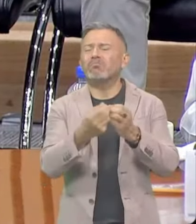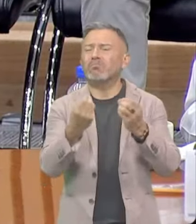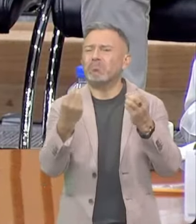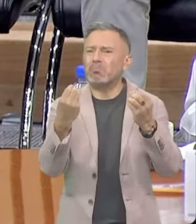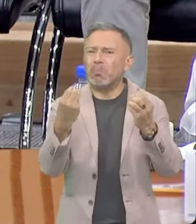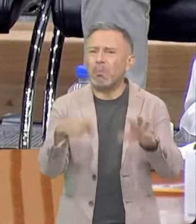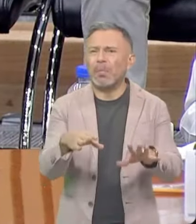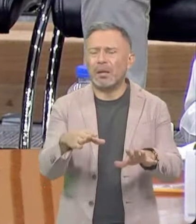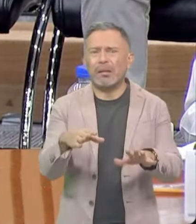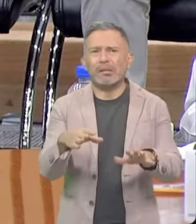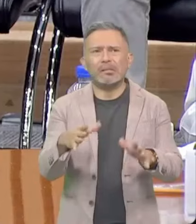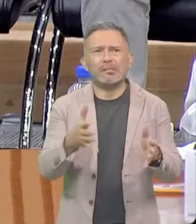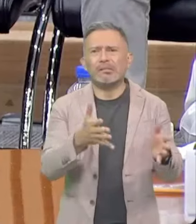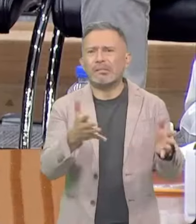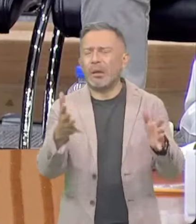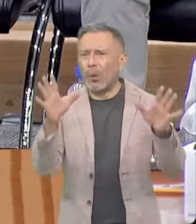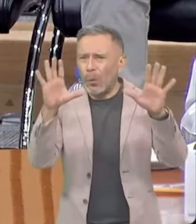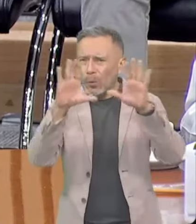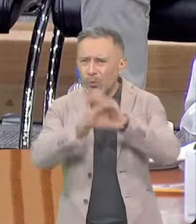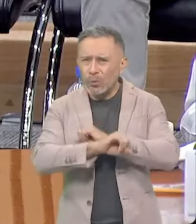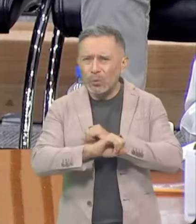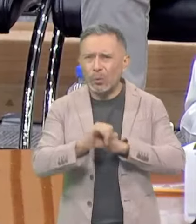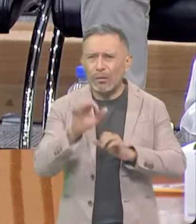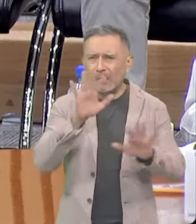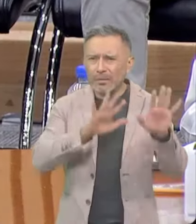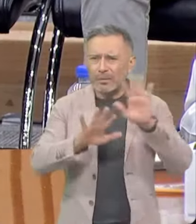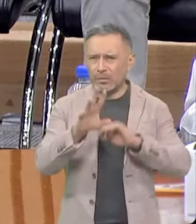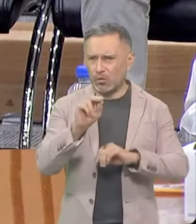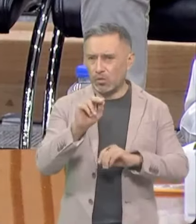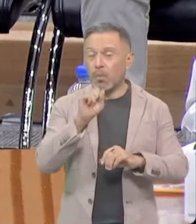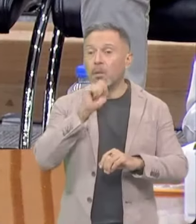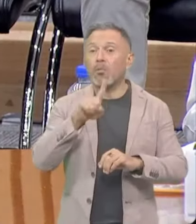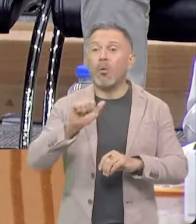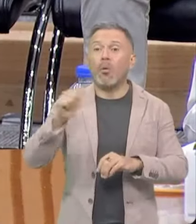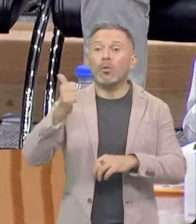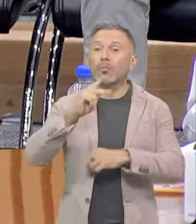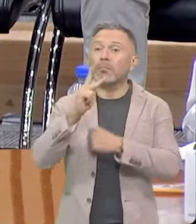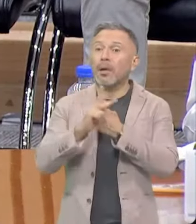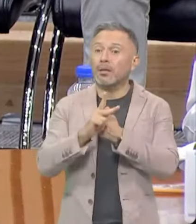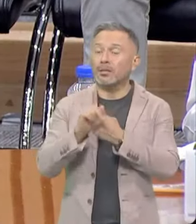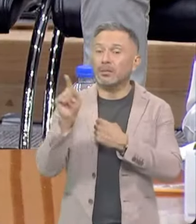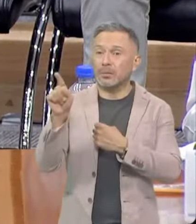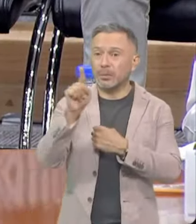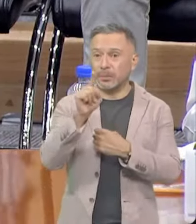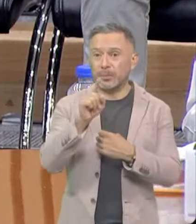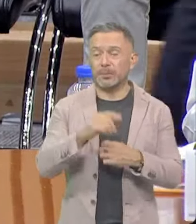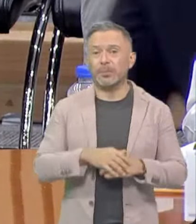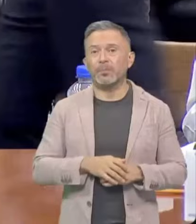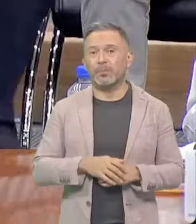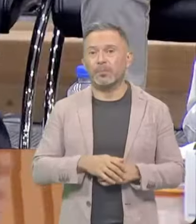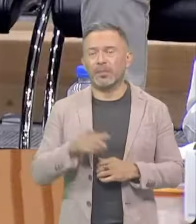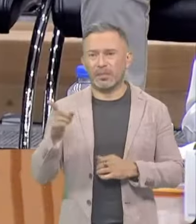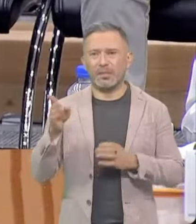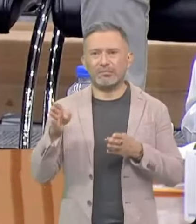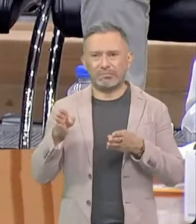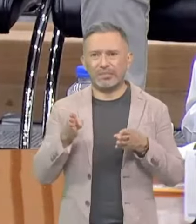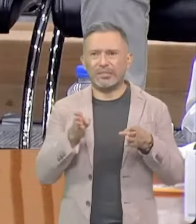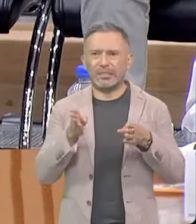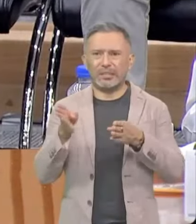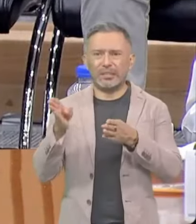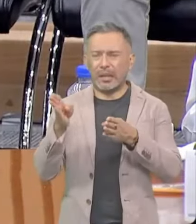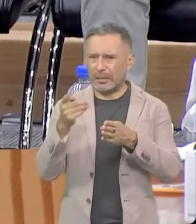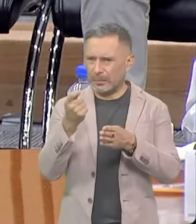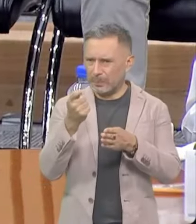sea un camino como en el de otros países que han llevado esta Senda